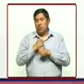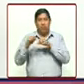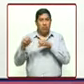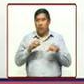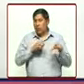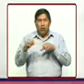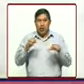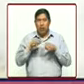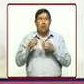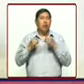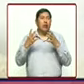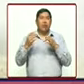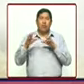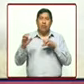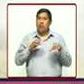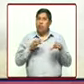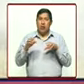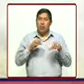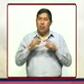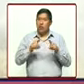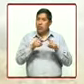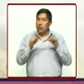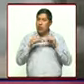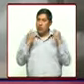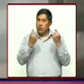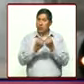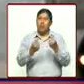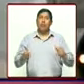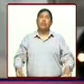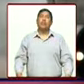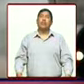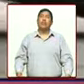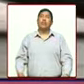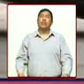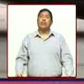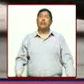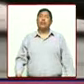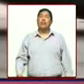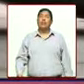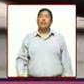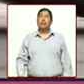realizan y se están realizando los diferentes brigadistas.